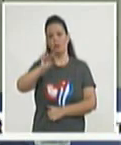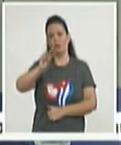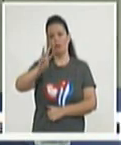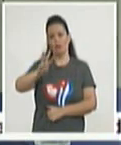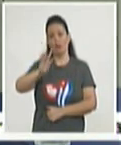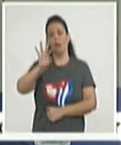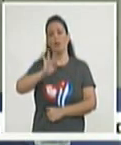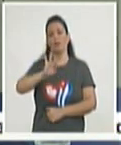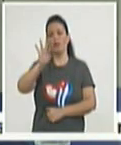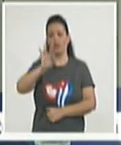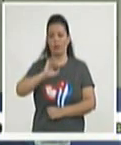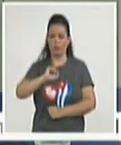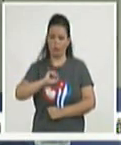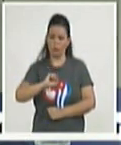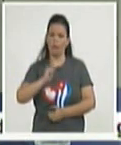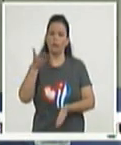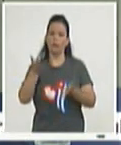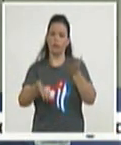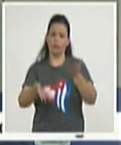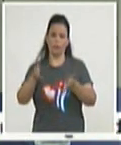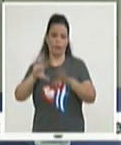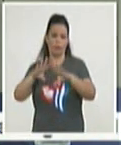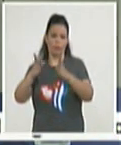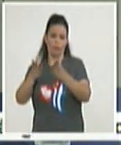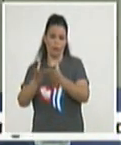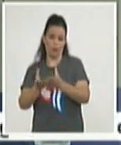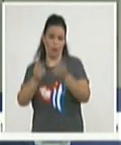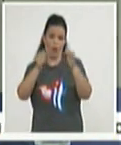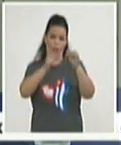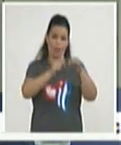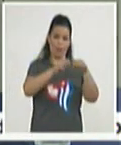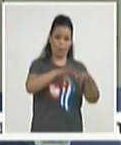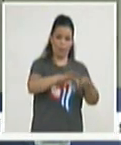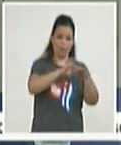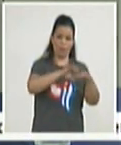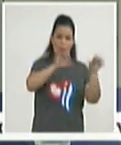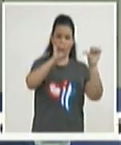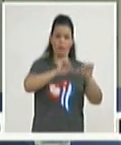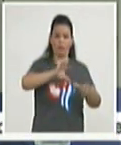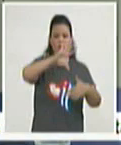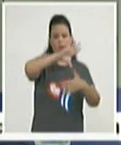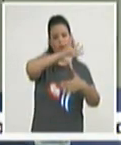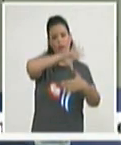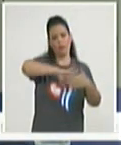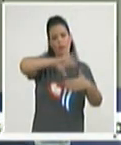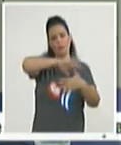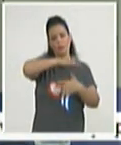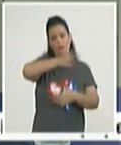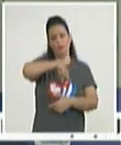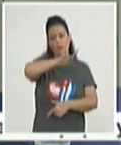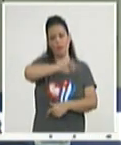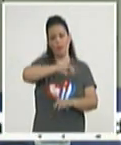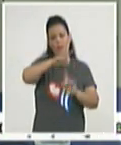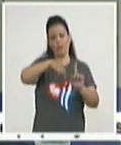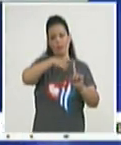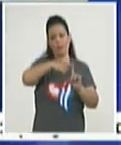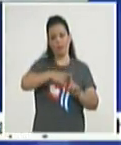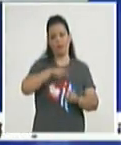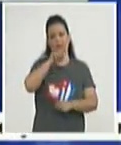38,83% del mundo está aquí en nuestra región. Se diagnosticaron en el día de ayer